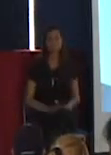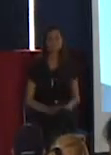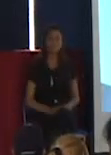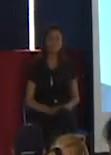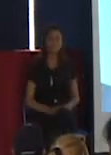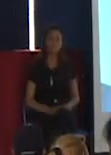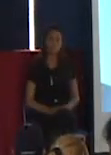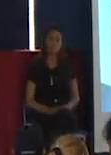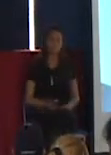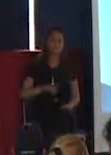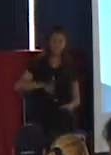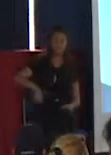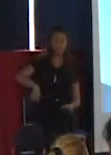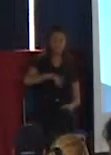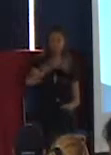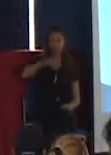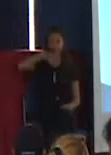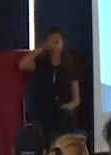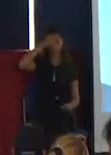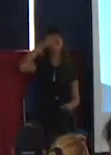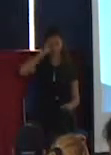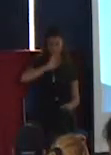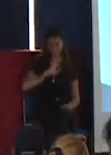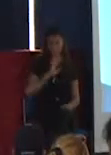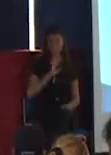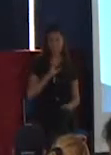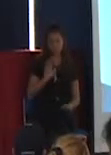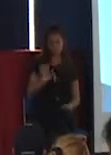Teniendo en cuenta ello, ustedes saben que